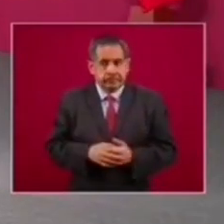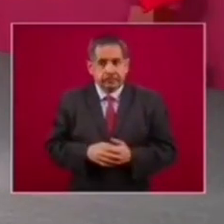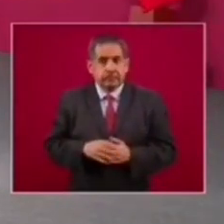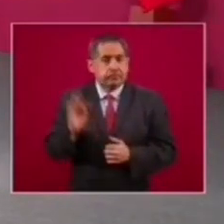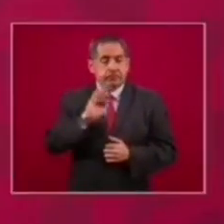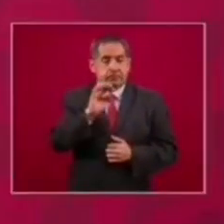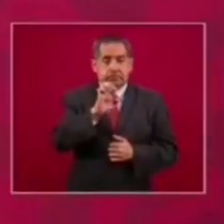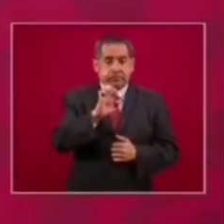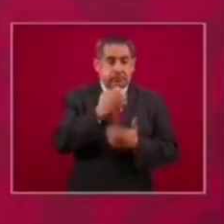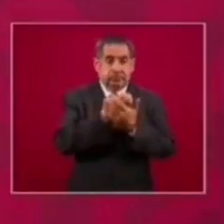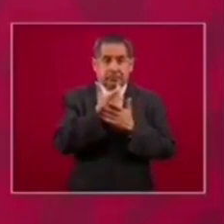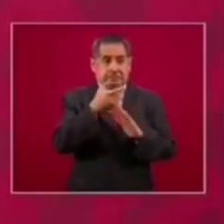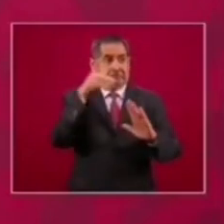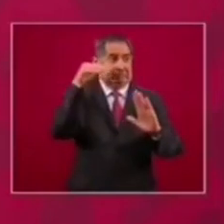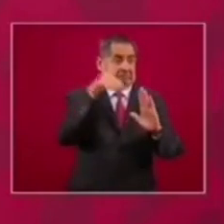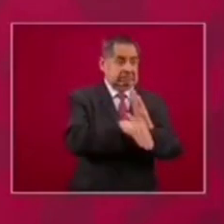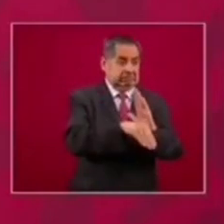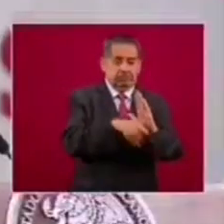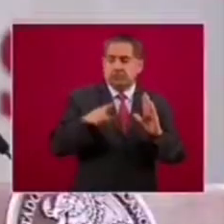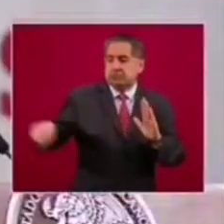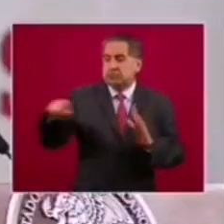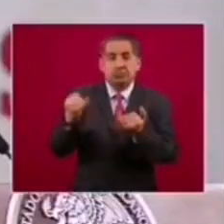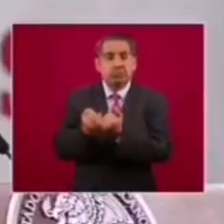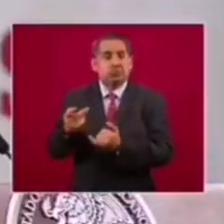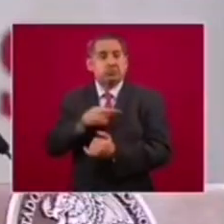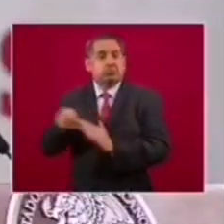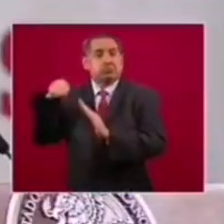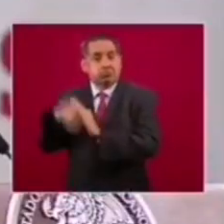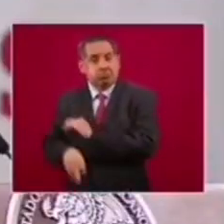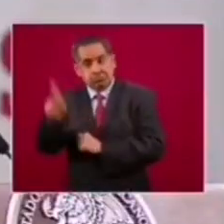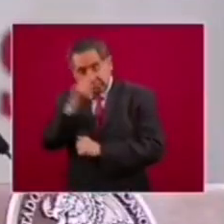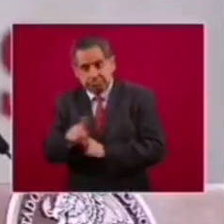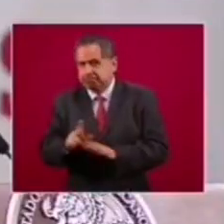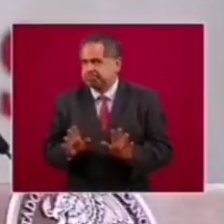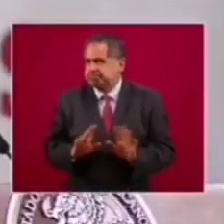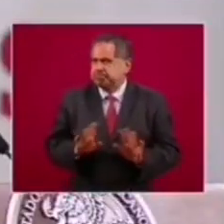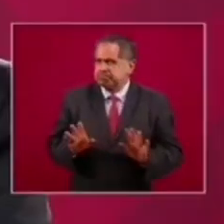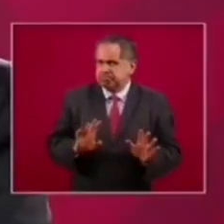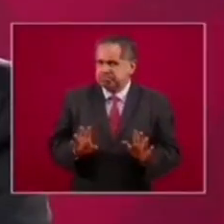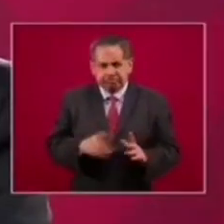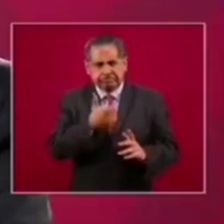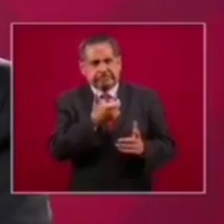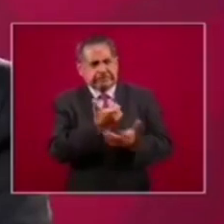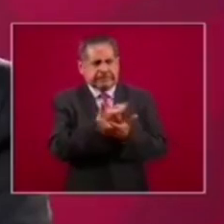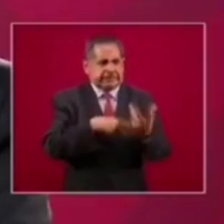se puede caer la economía y no significa que haya más pobreza.